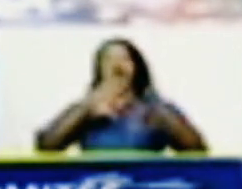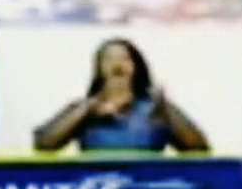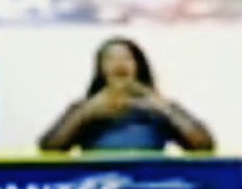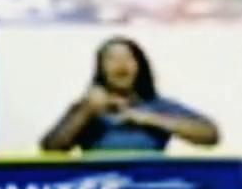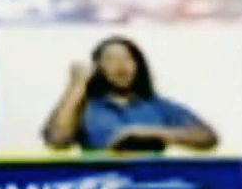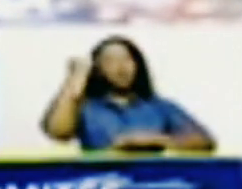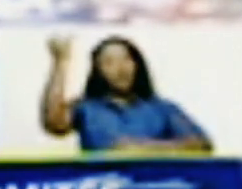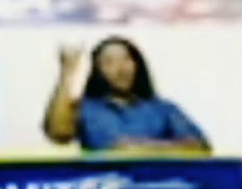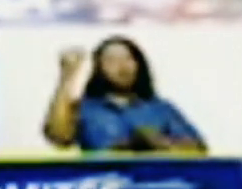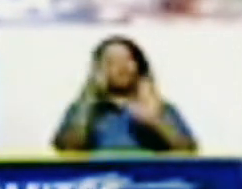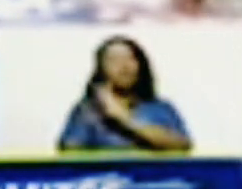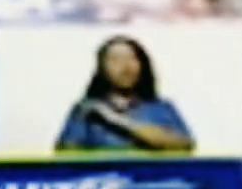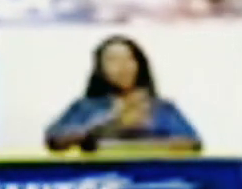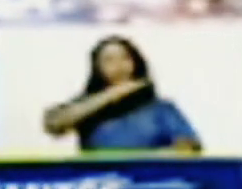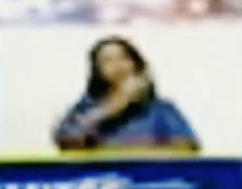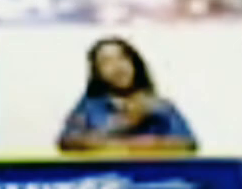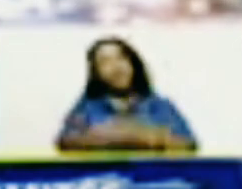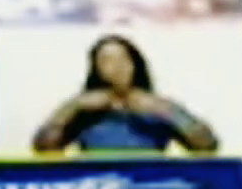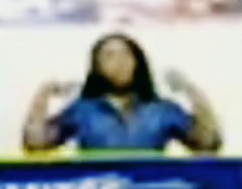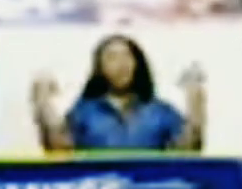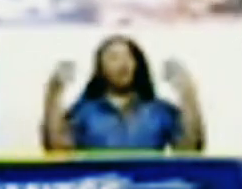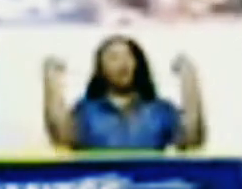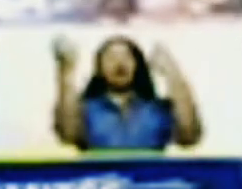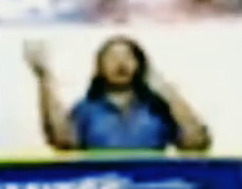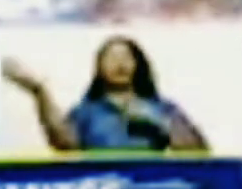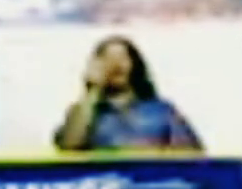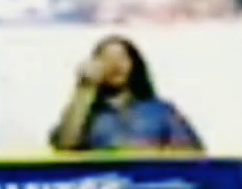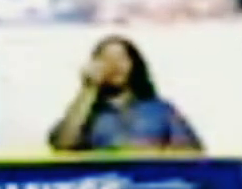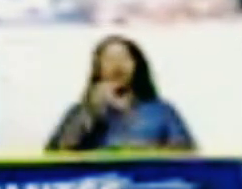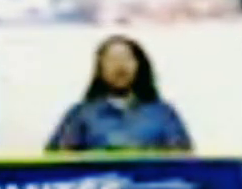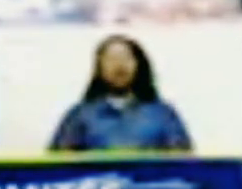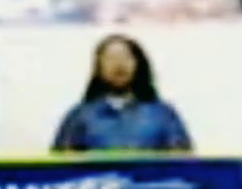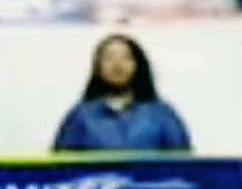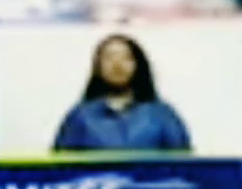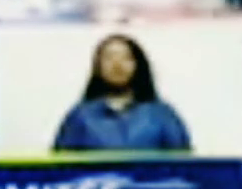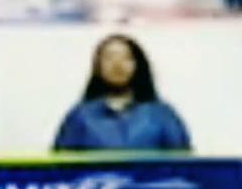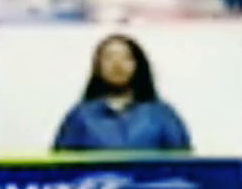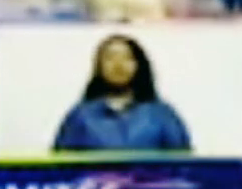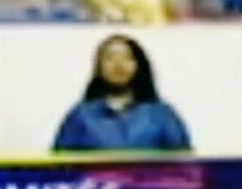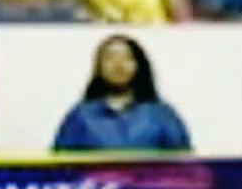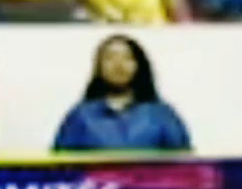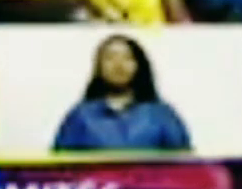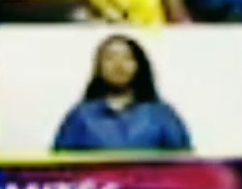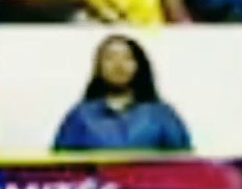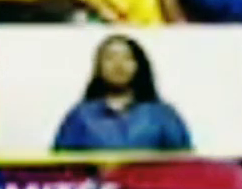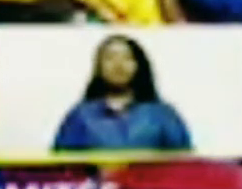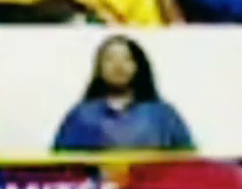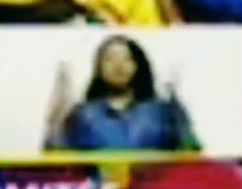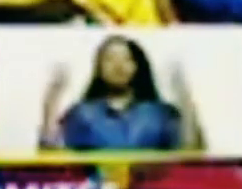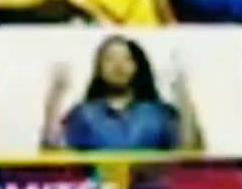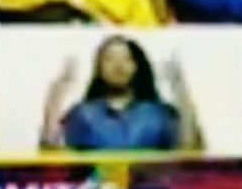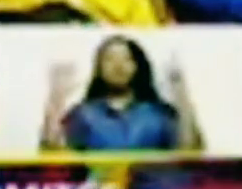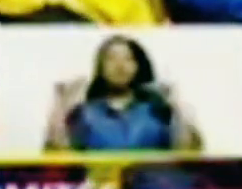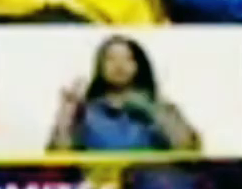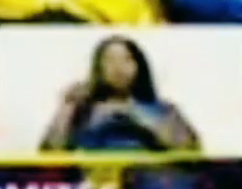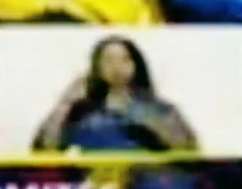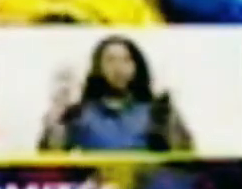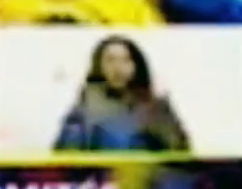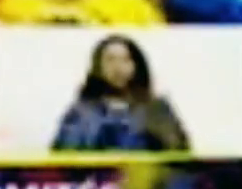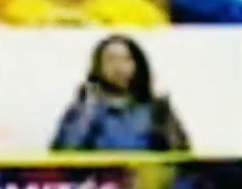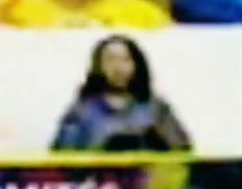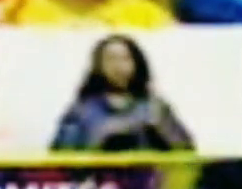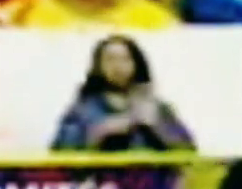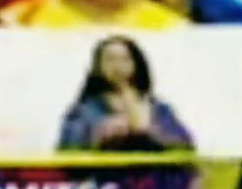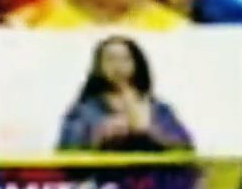a apegarse a la ética. Tienen que apegarse a la honestidad y al servicio público desinteresado, al servicio como un apostolado